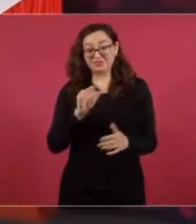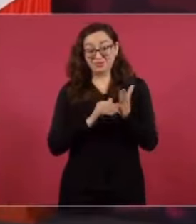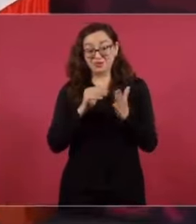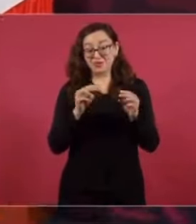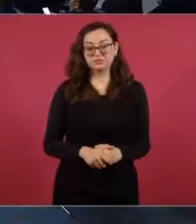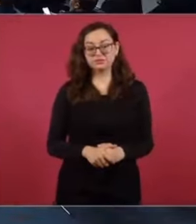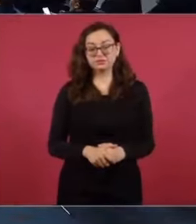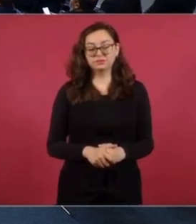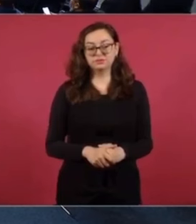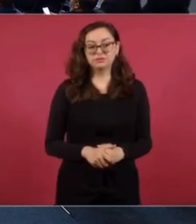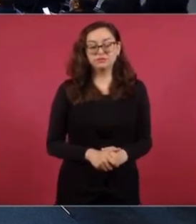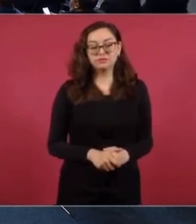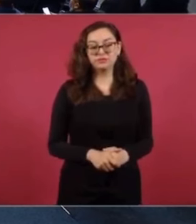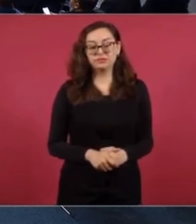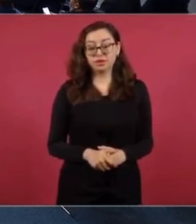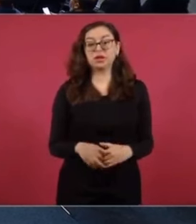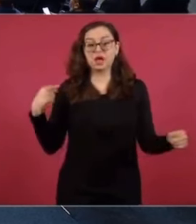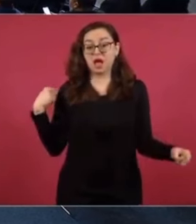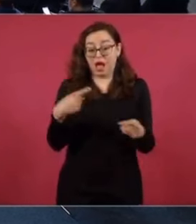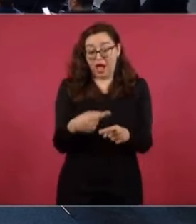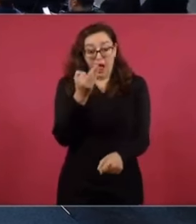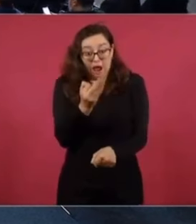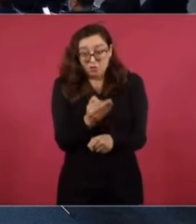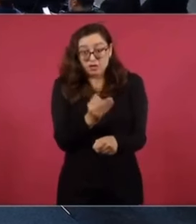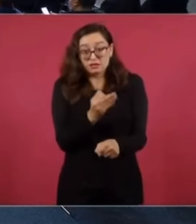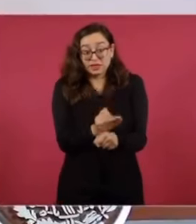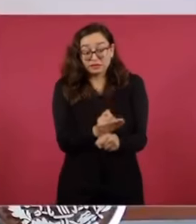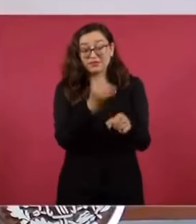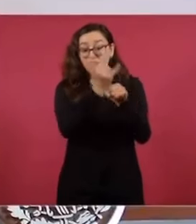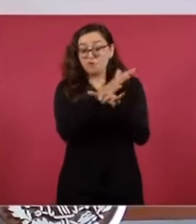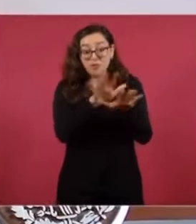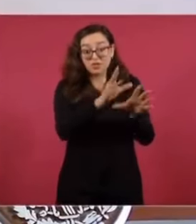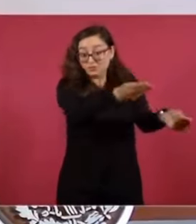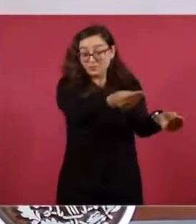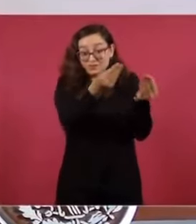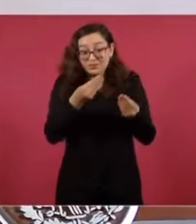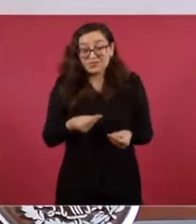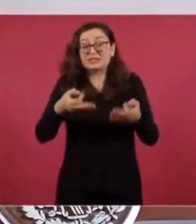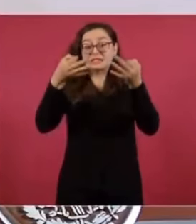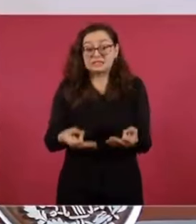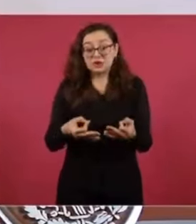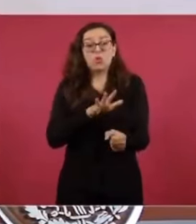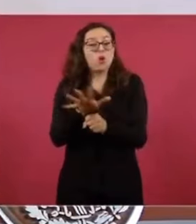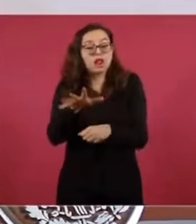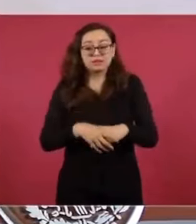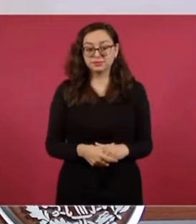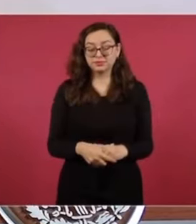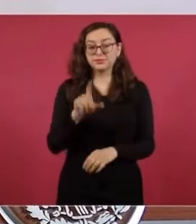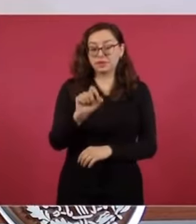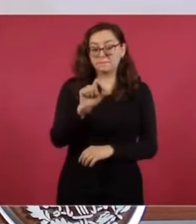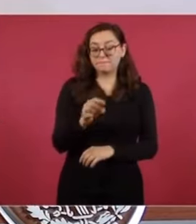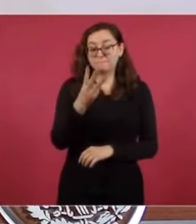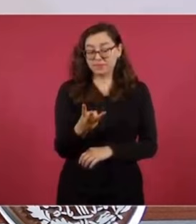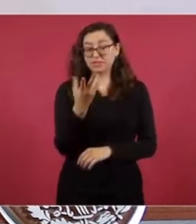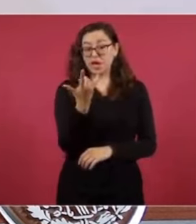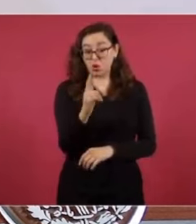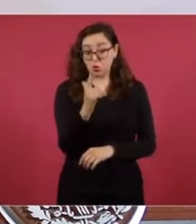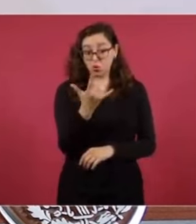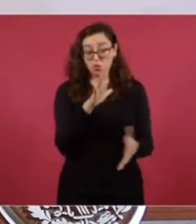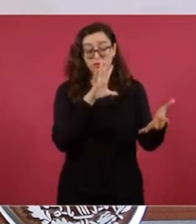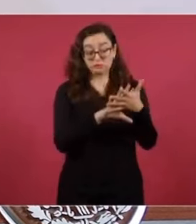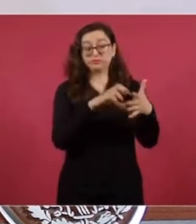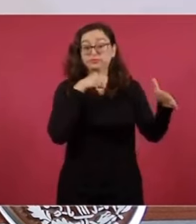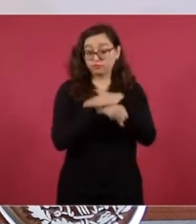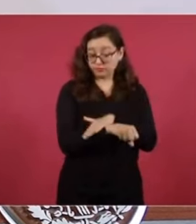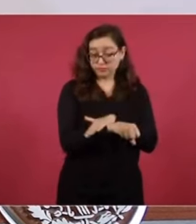2 millones de kilómetros cuadrados. Al momento solamente nos informaron oficialmente que el 23 de julio dejó el reclusorio, bueno, el